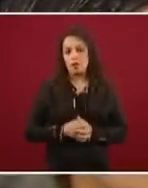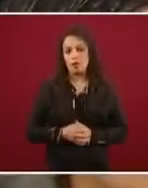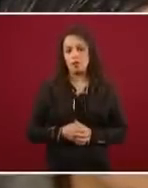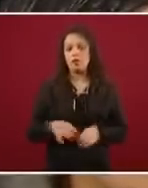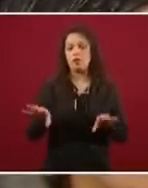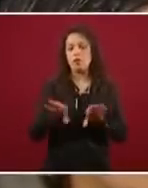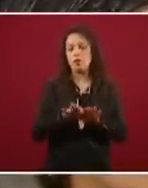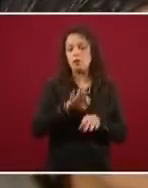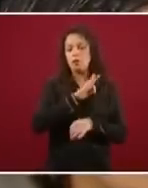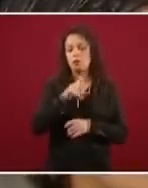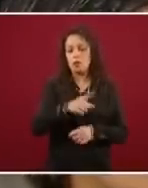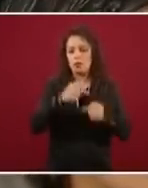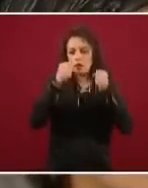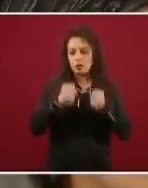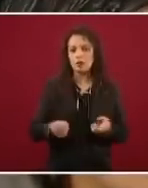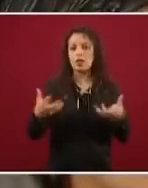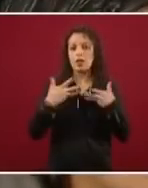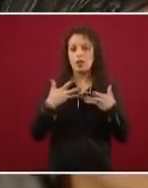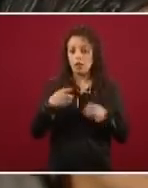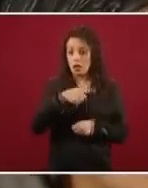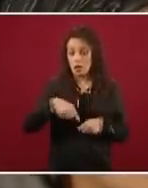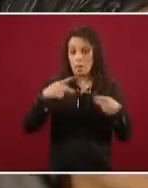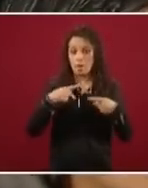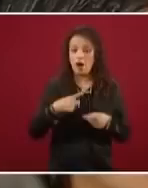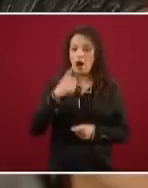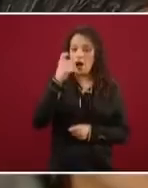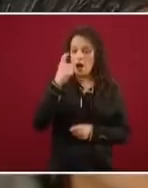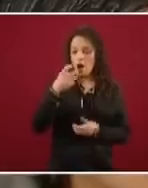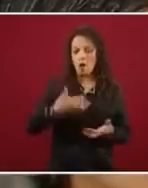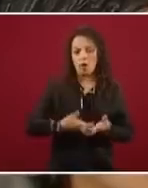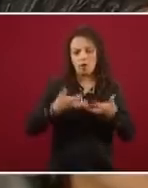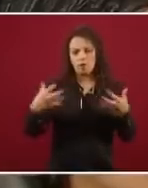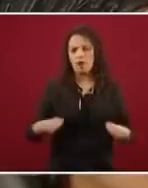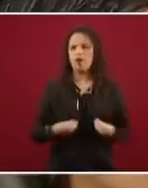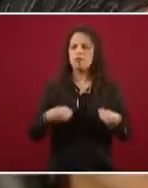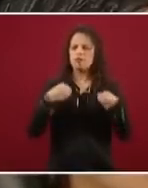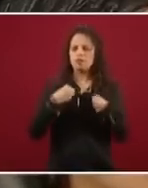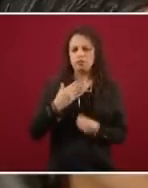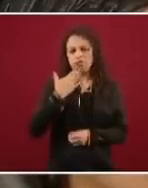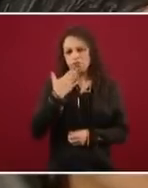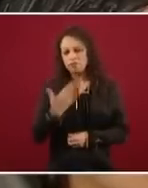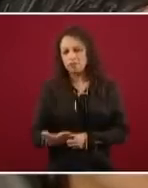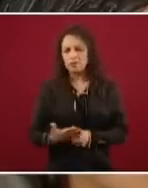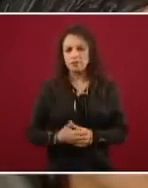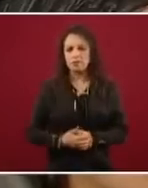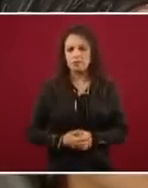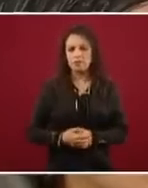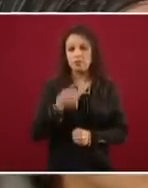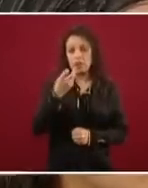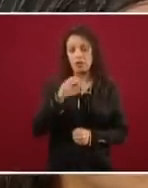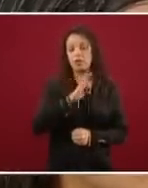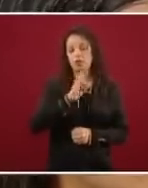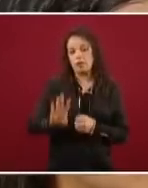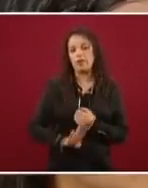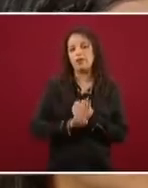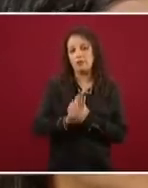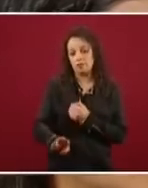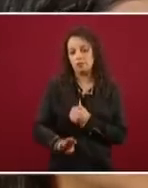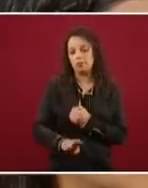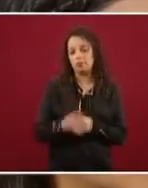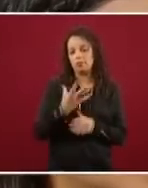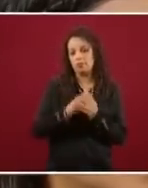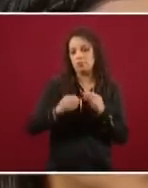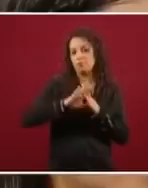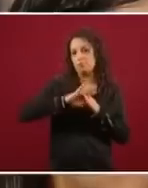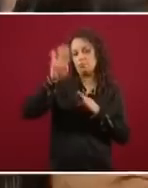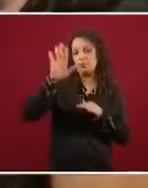agua dignidad tengan sus tierras acá en el sur del país y es para evitar la migración si el gasoducto bien y hace